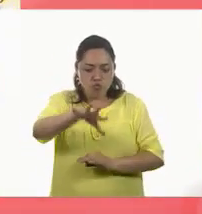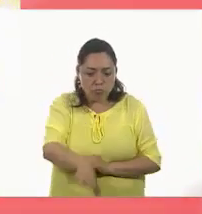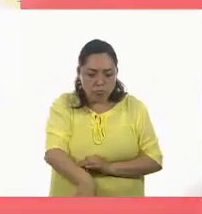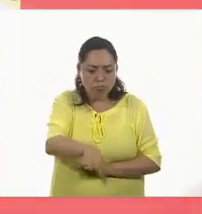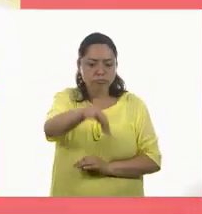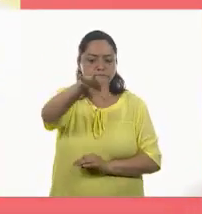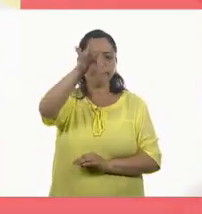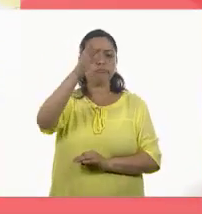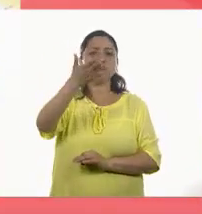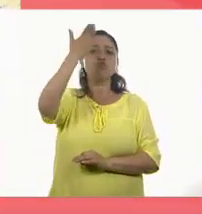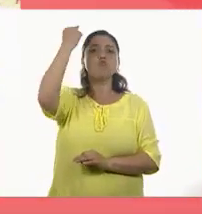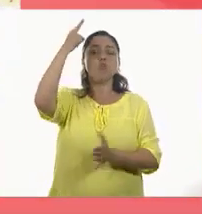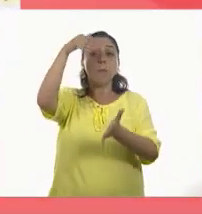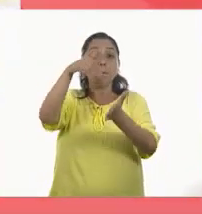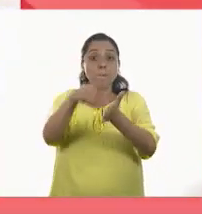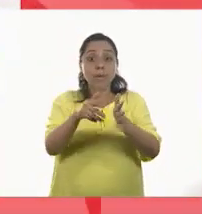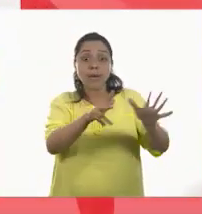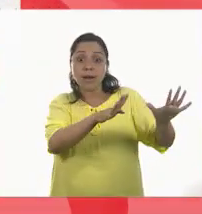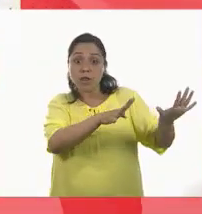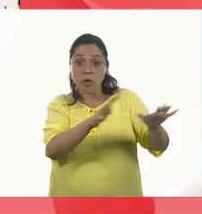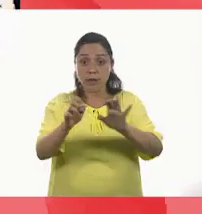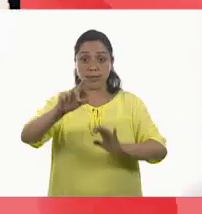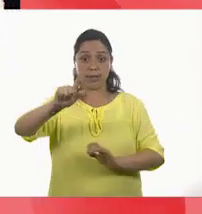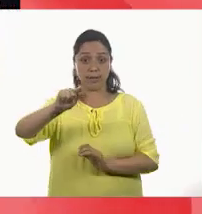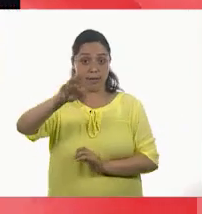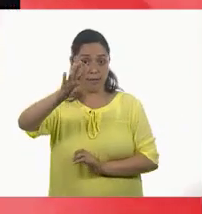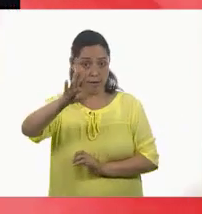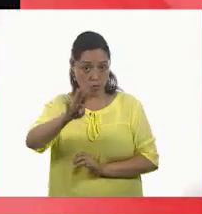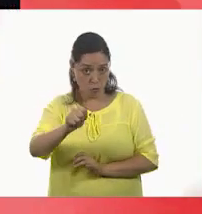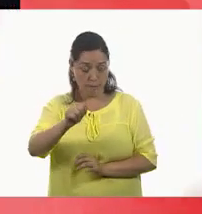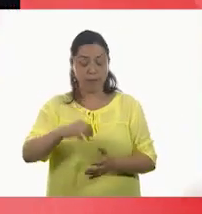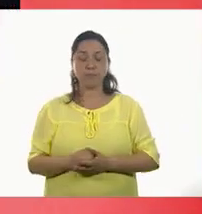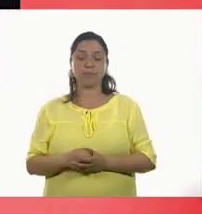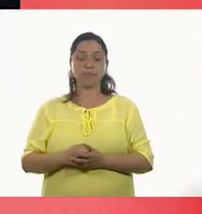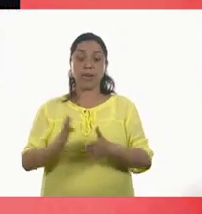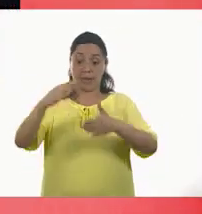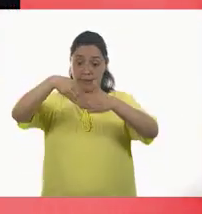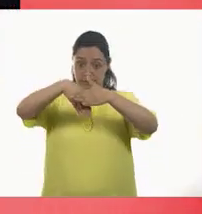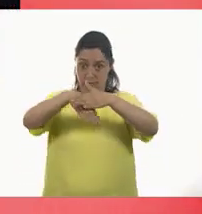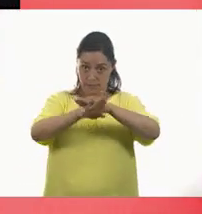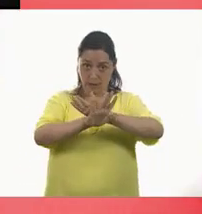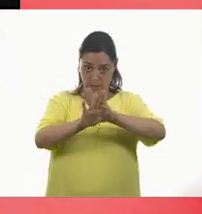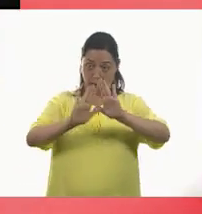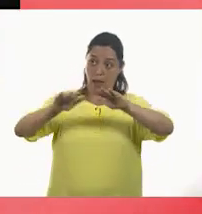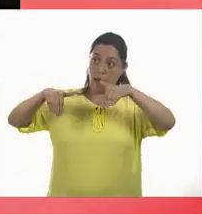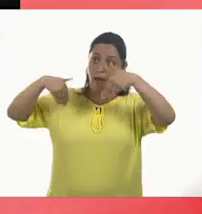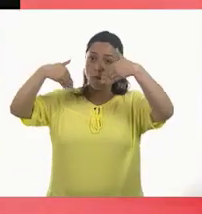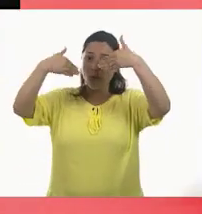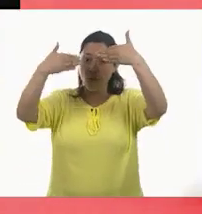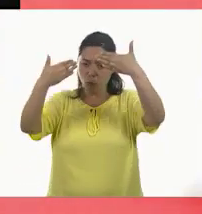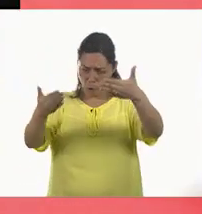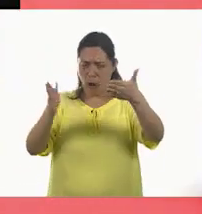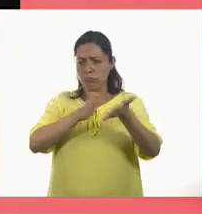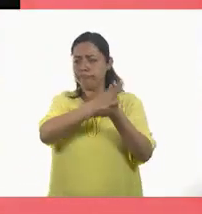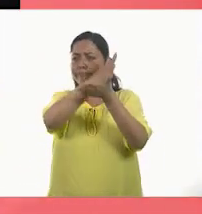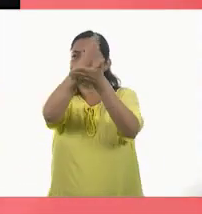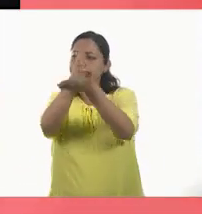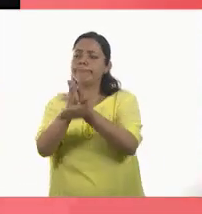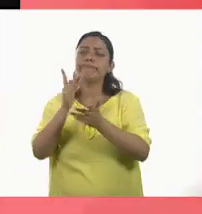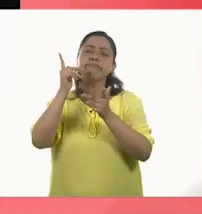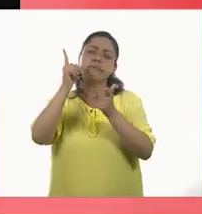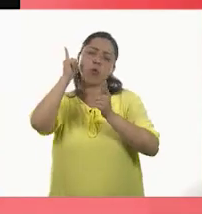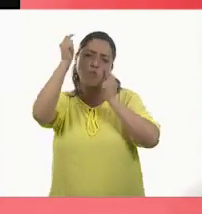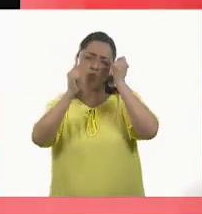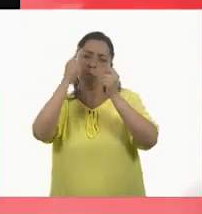realizadas en 1979. Afuera de las grutas se encuentra un parador turístico con área de